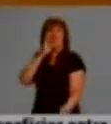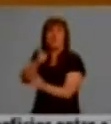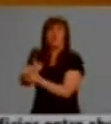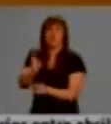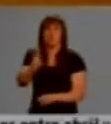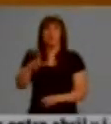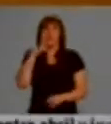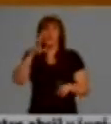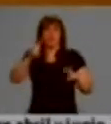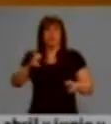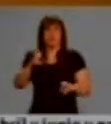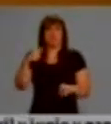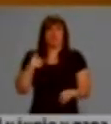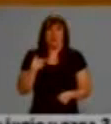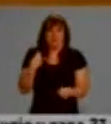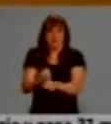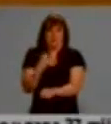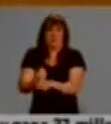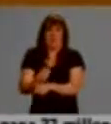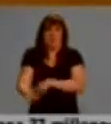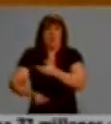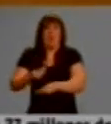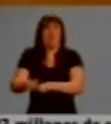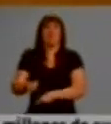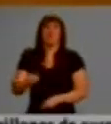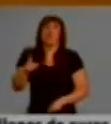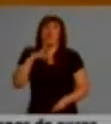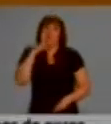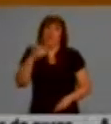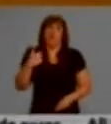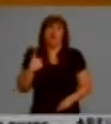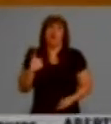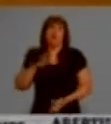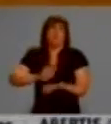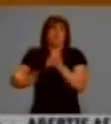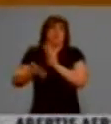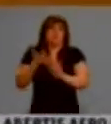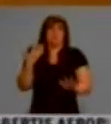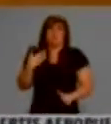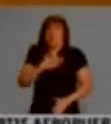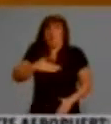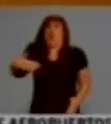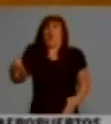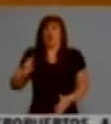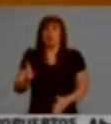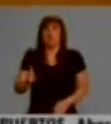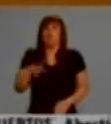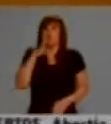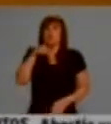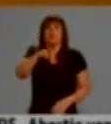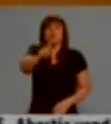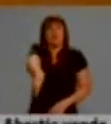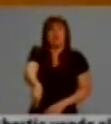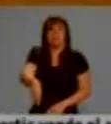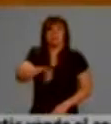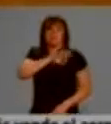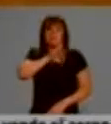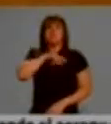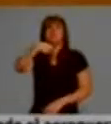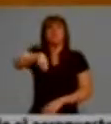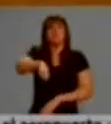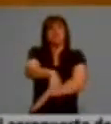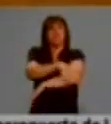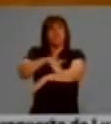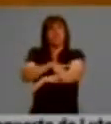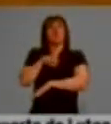acción o quien no la combate por omisión. Y eso es exactamente, señor presidente del Gobierno, lo que